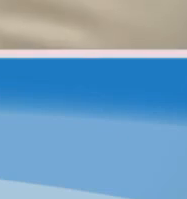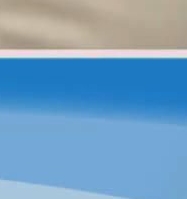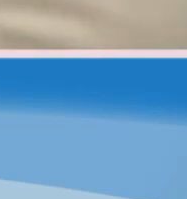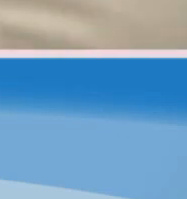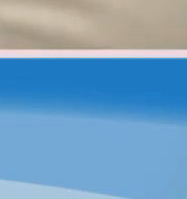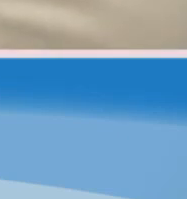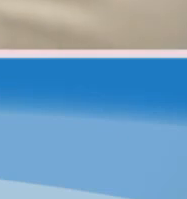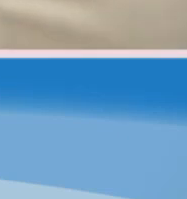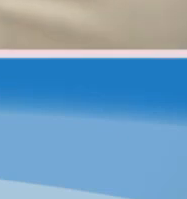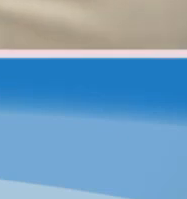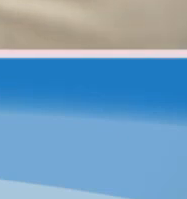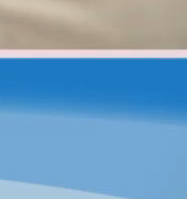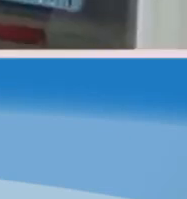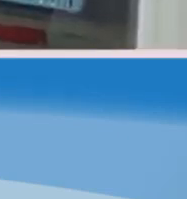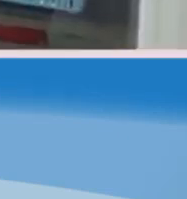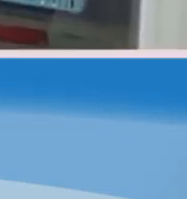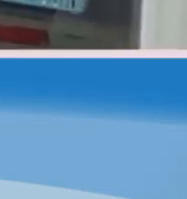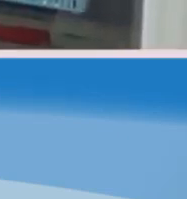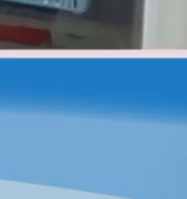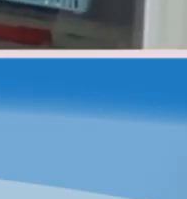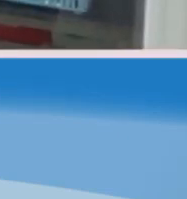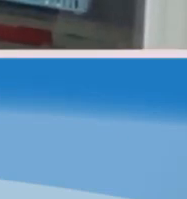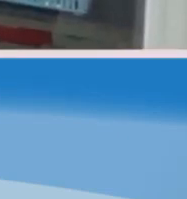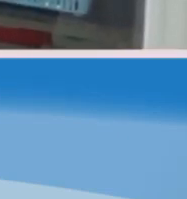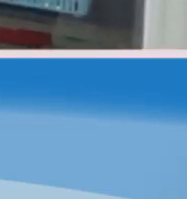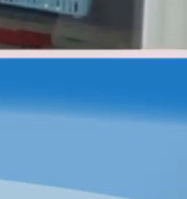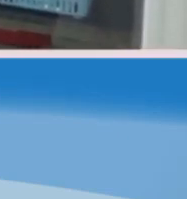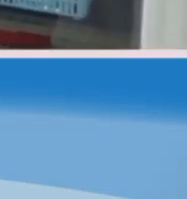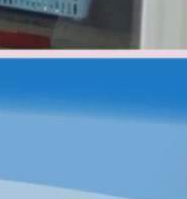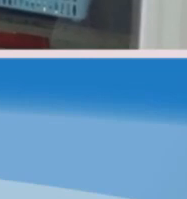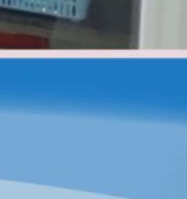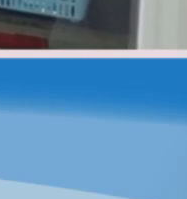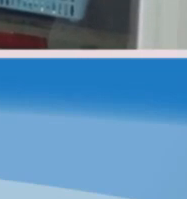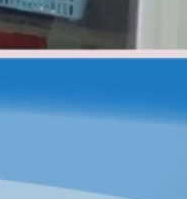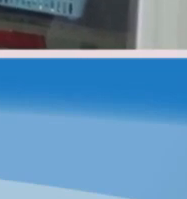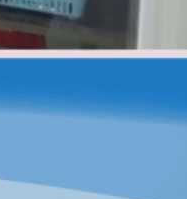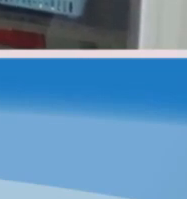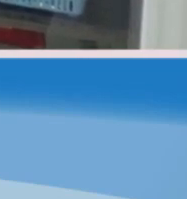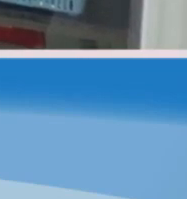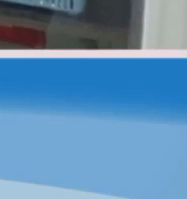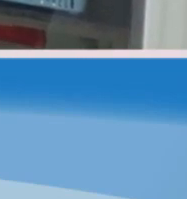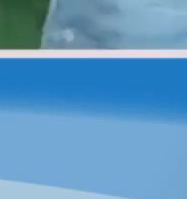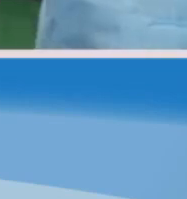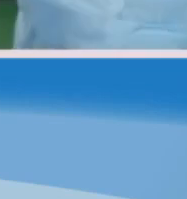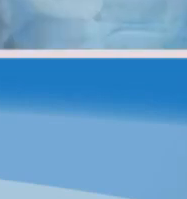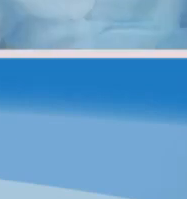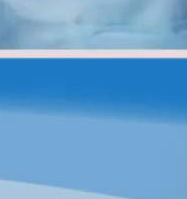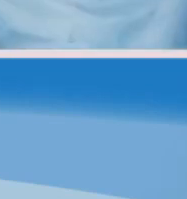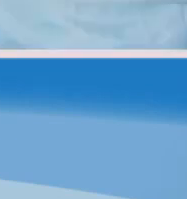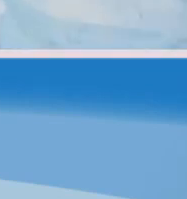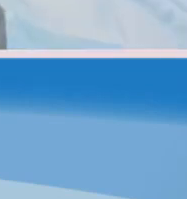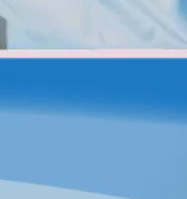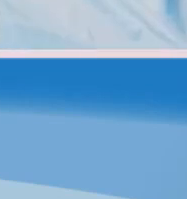expectantes. Nosotros como Asamblea Legislativa debemos estar en la plena disposición de colaborar con el gobierno en caso de que se necesite recursos financieros para